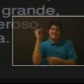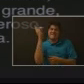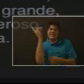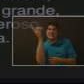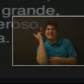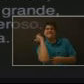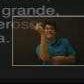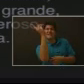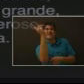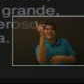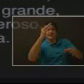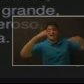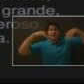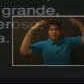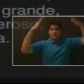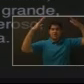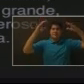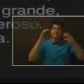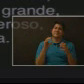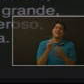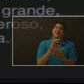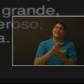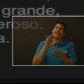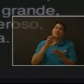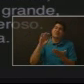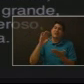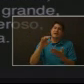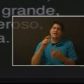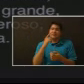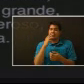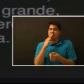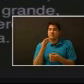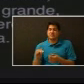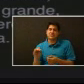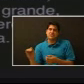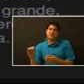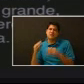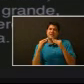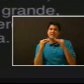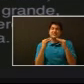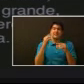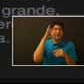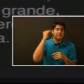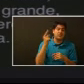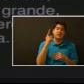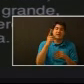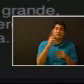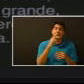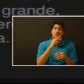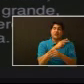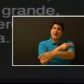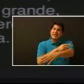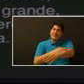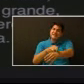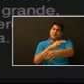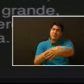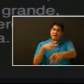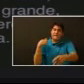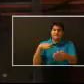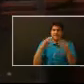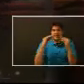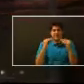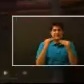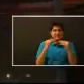el colegio a los chicos se les enseña, es una como una historia así bien para ellos, para enseñarles valores, para enseñarles valentía,